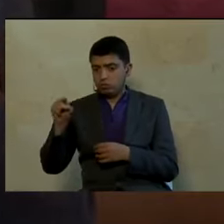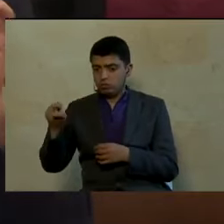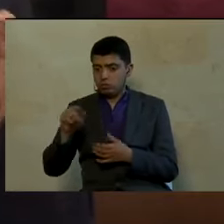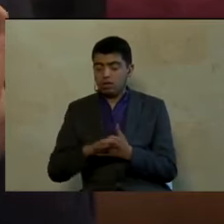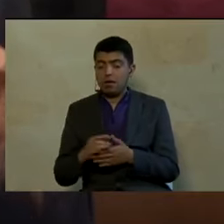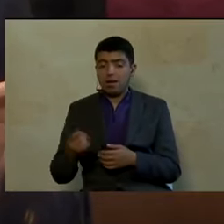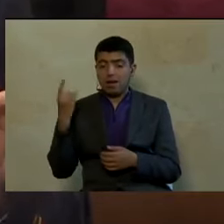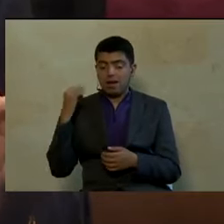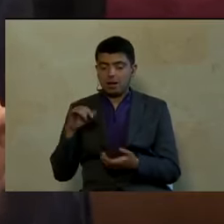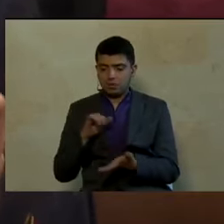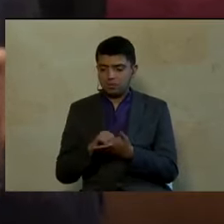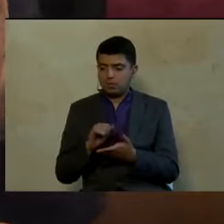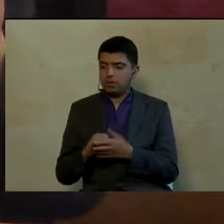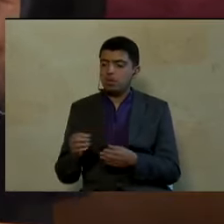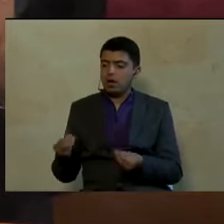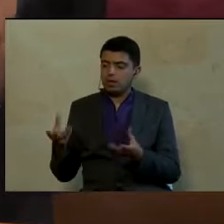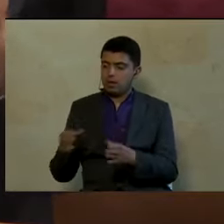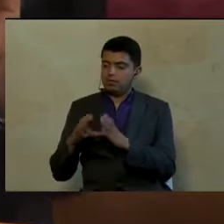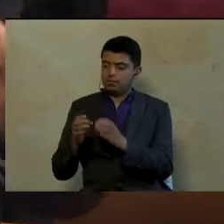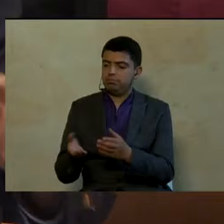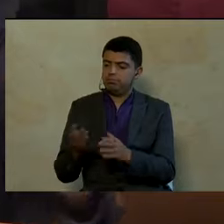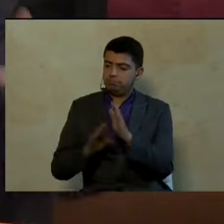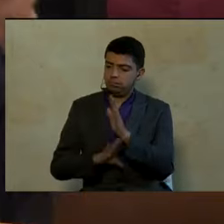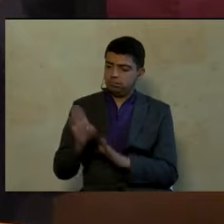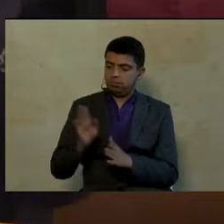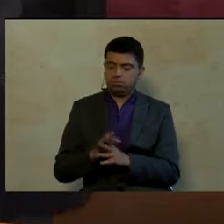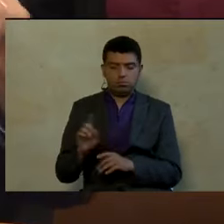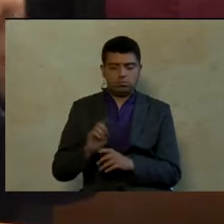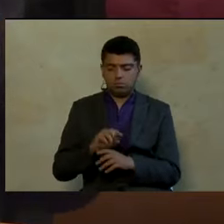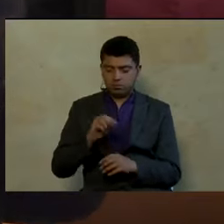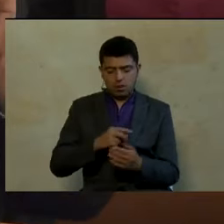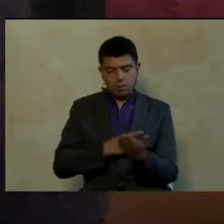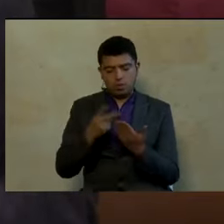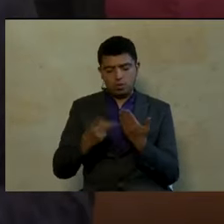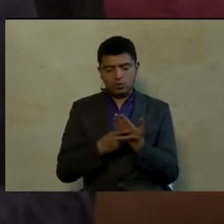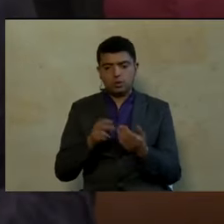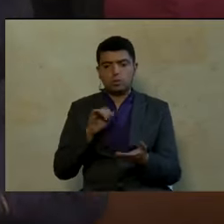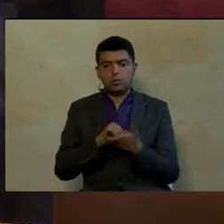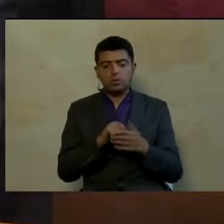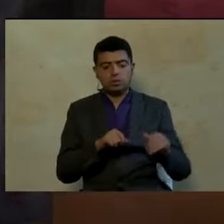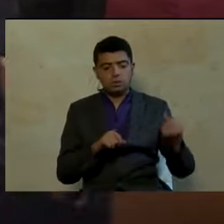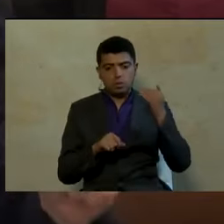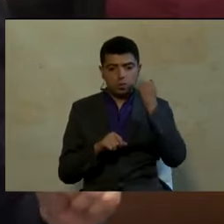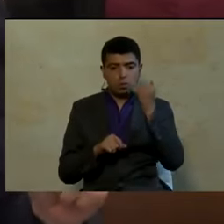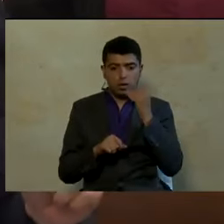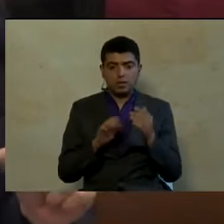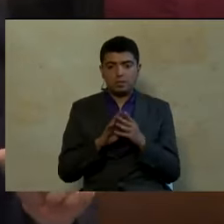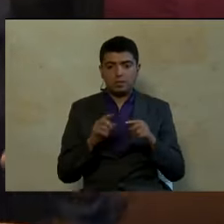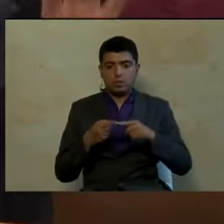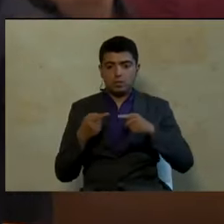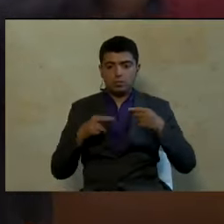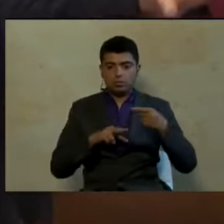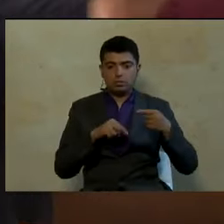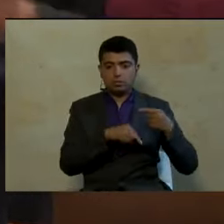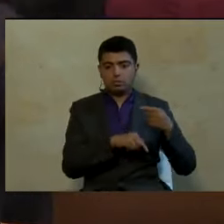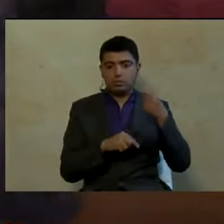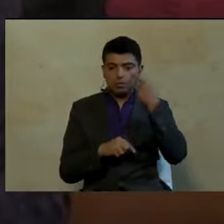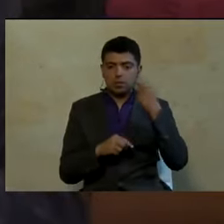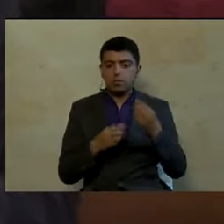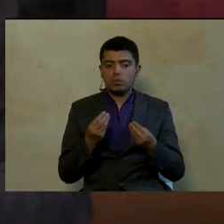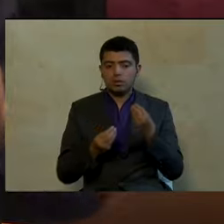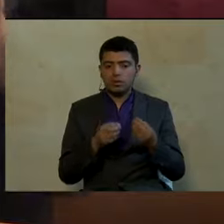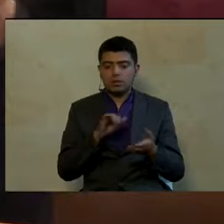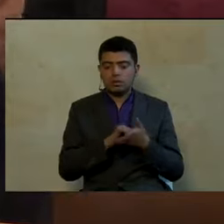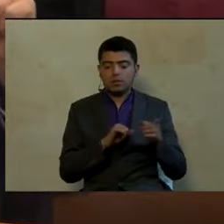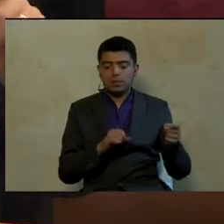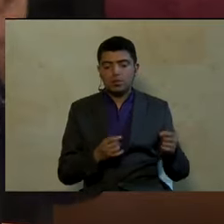ninguna organización Este es un proyecto para reparar a las mujeres víctimas todas de unos y de